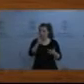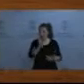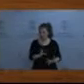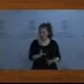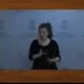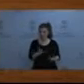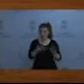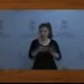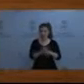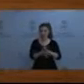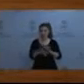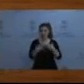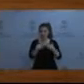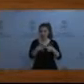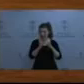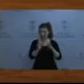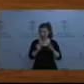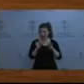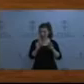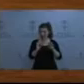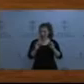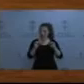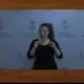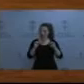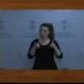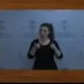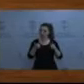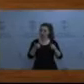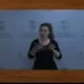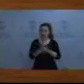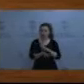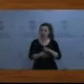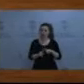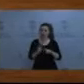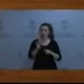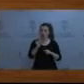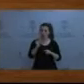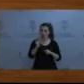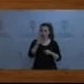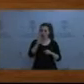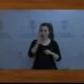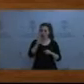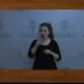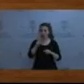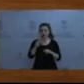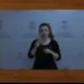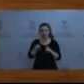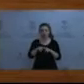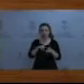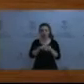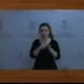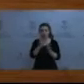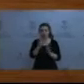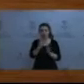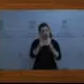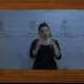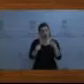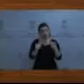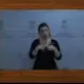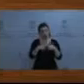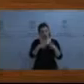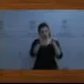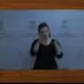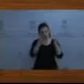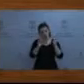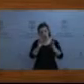ese mecanismo es el que está empezando a surtir efectos. Ese mecanismo que ustedes rechazan, pues es el mecanismo que va a permitir